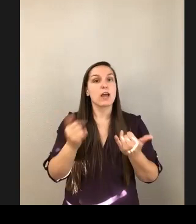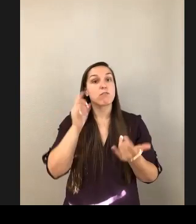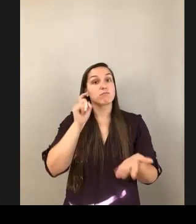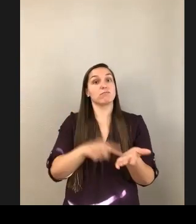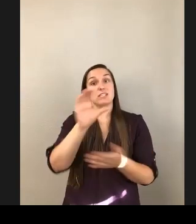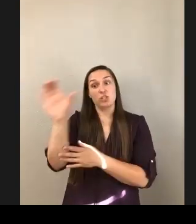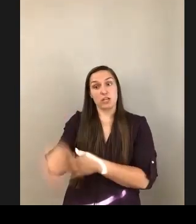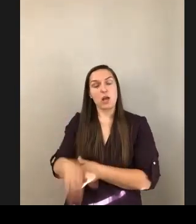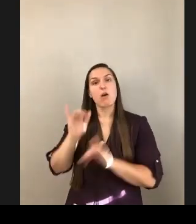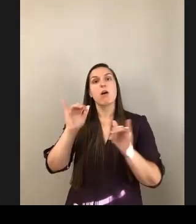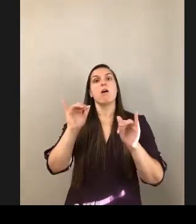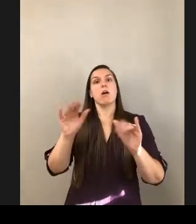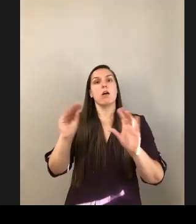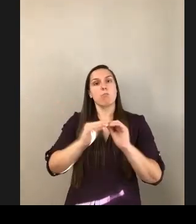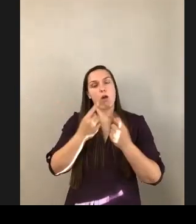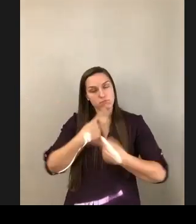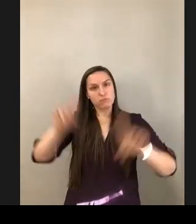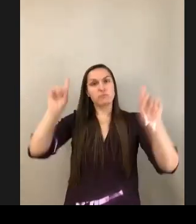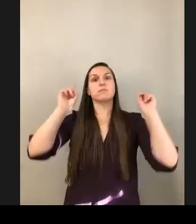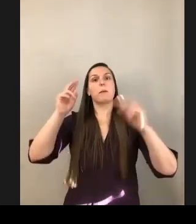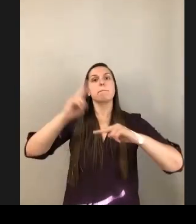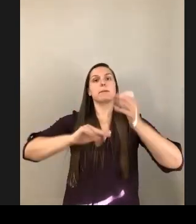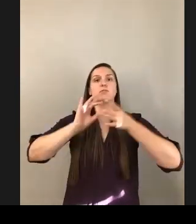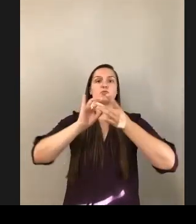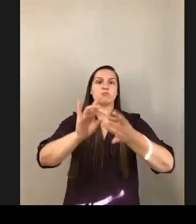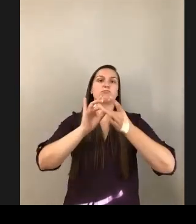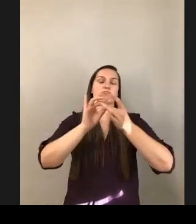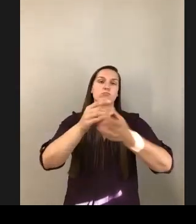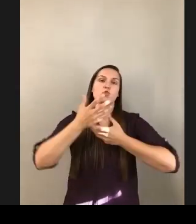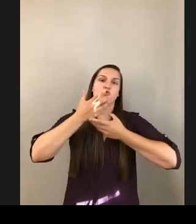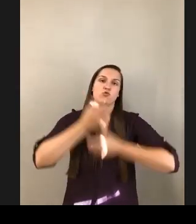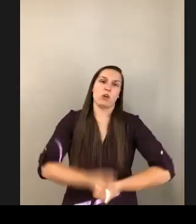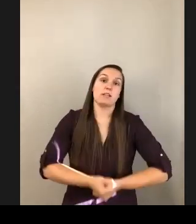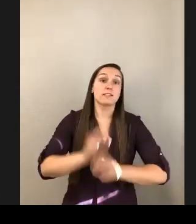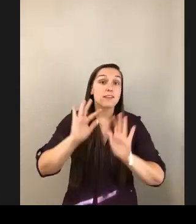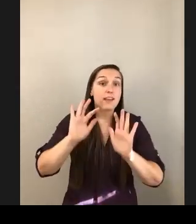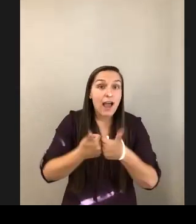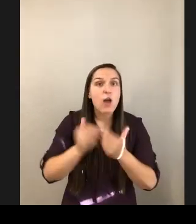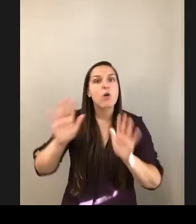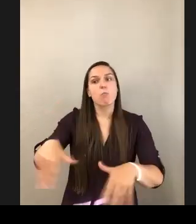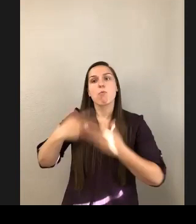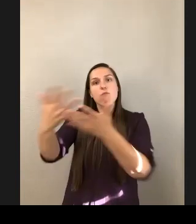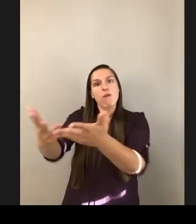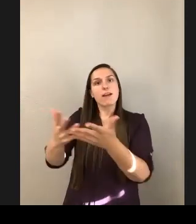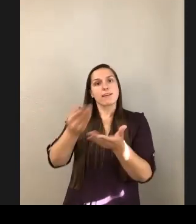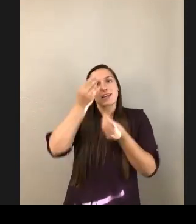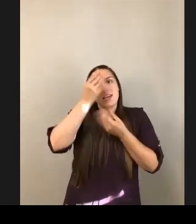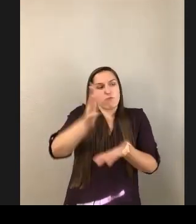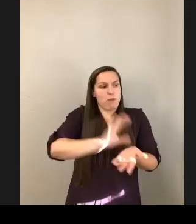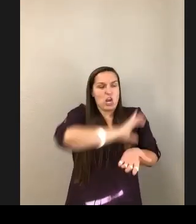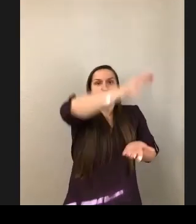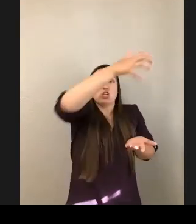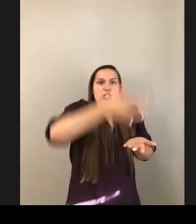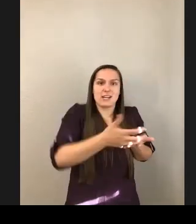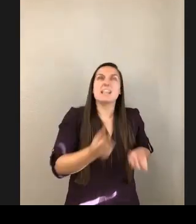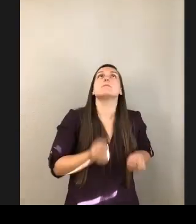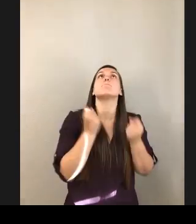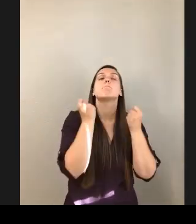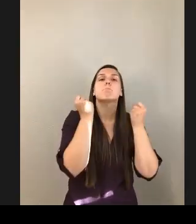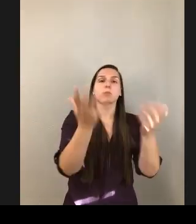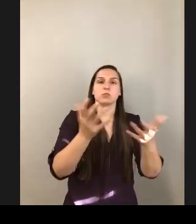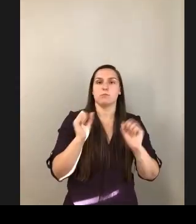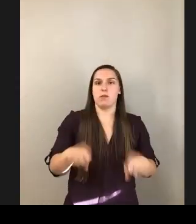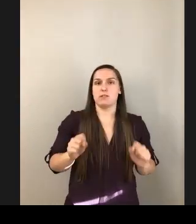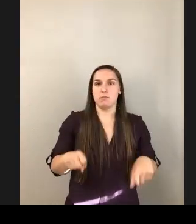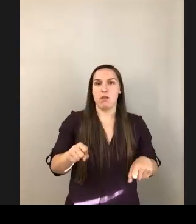de transparencia, pero yo he cambiado de mente. Ahora yo quiero dar más información